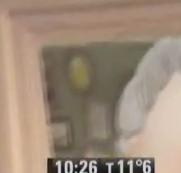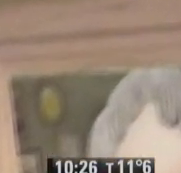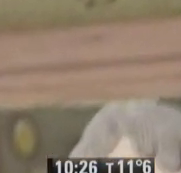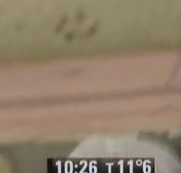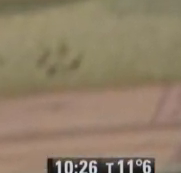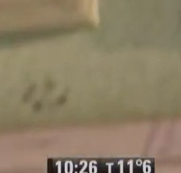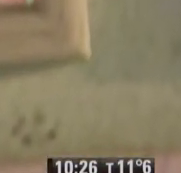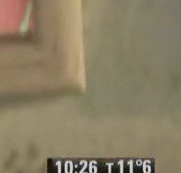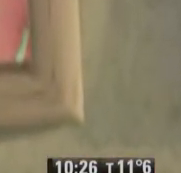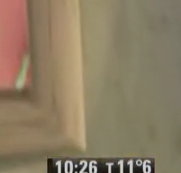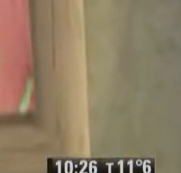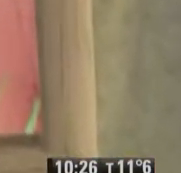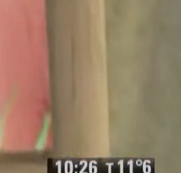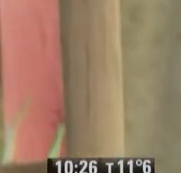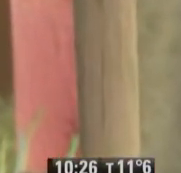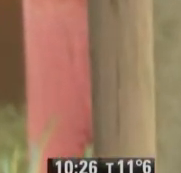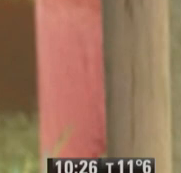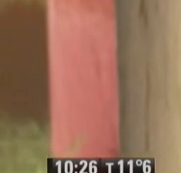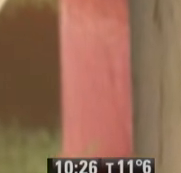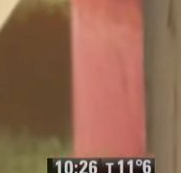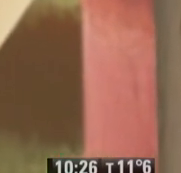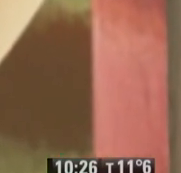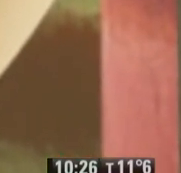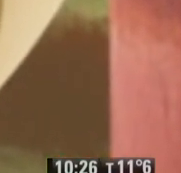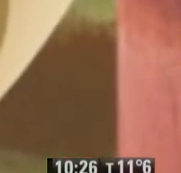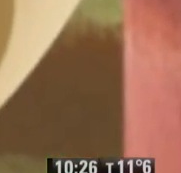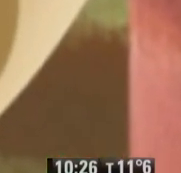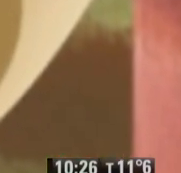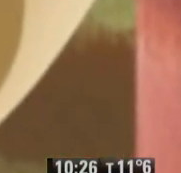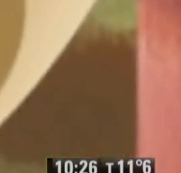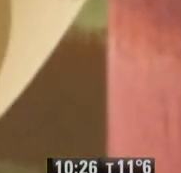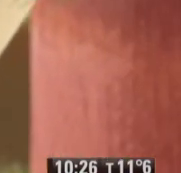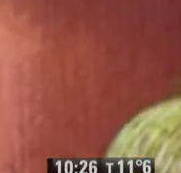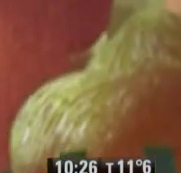Resulta que Aravera, un indígena guaraní, estaba regresando a su casa.